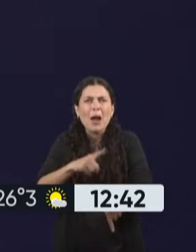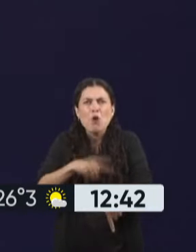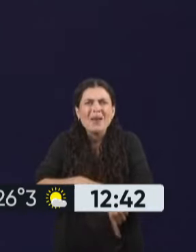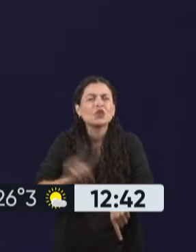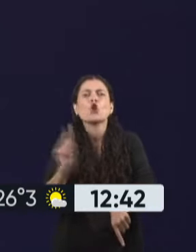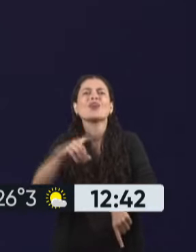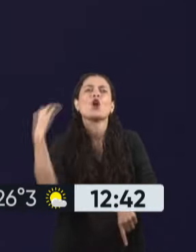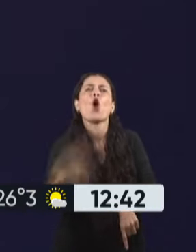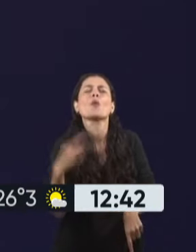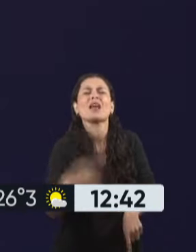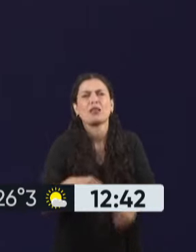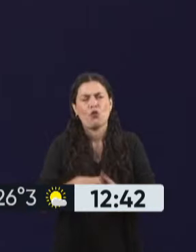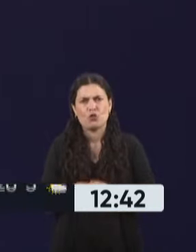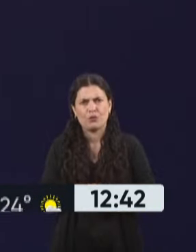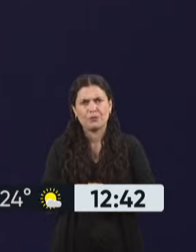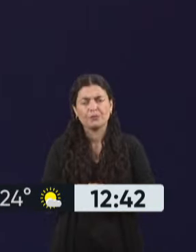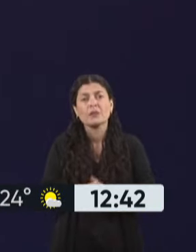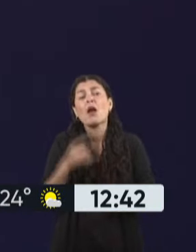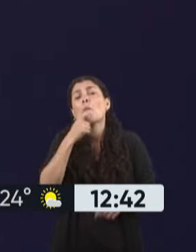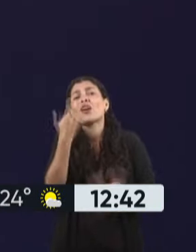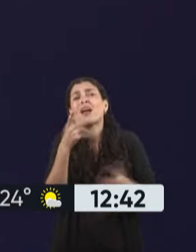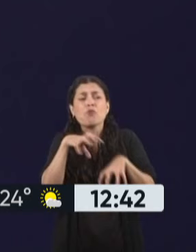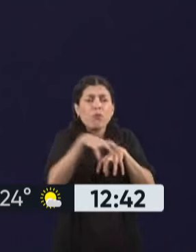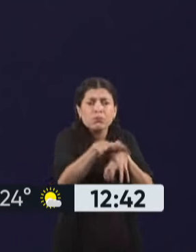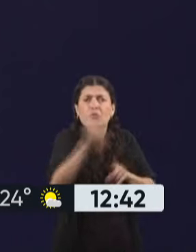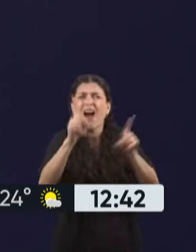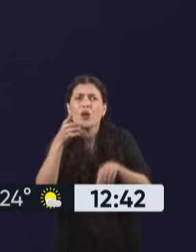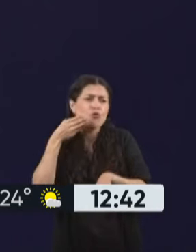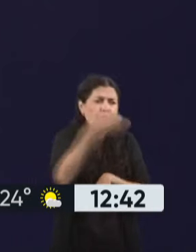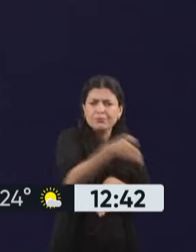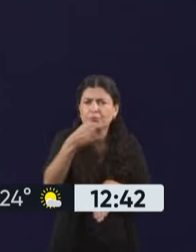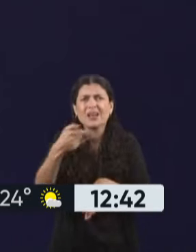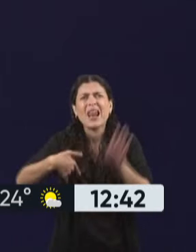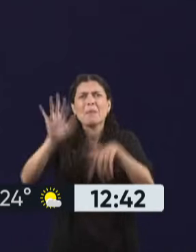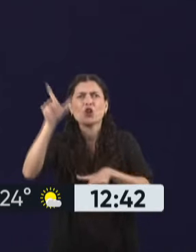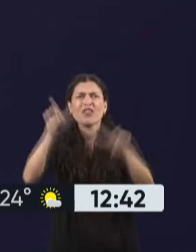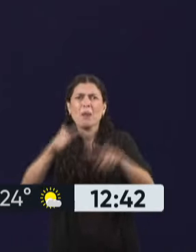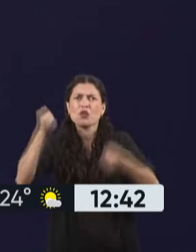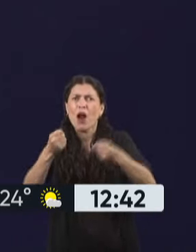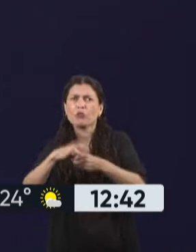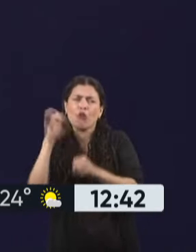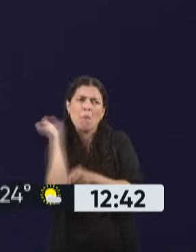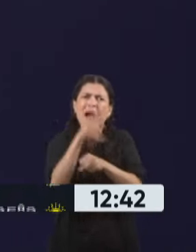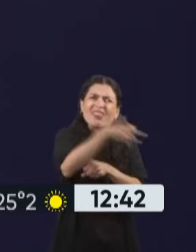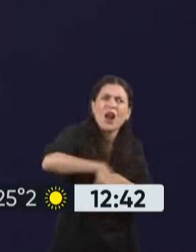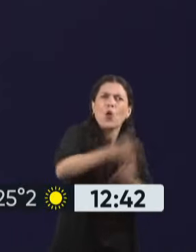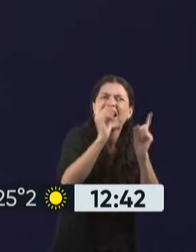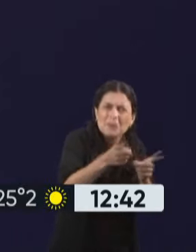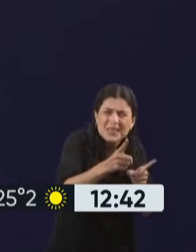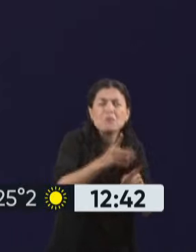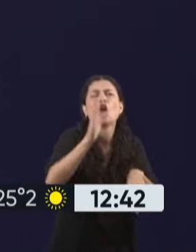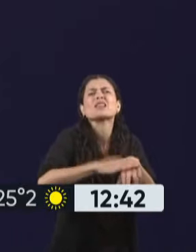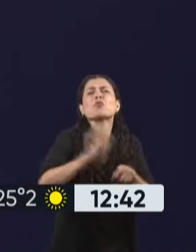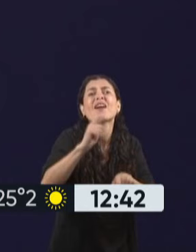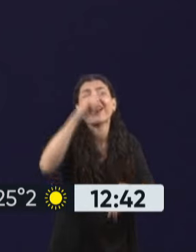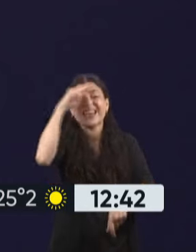en los talleres monopolio del Estado, sino que esto sí, ya lo había anticipado yo, lo van a poder hacer en cualquier